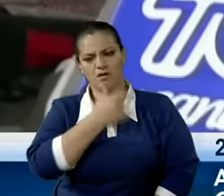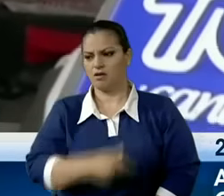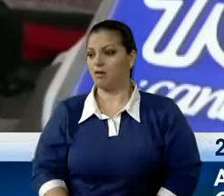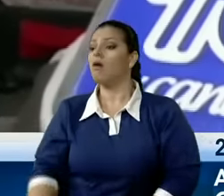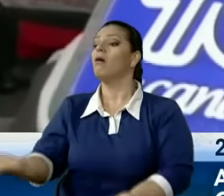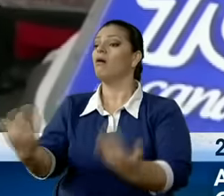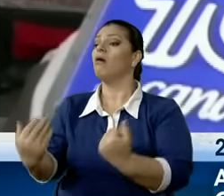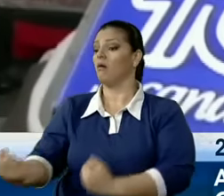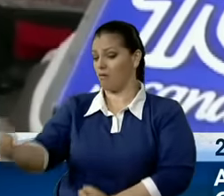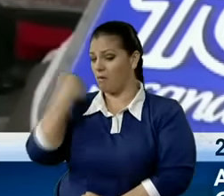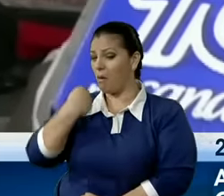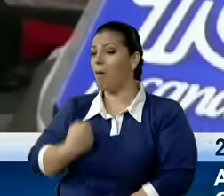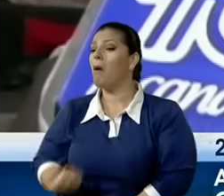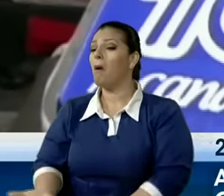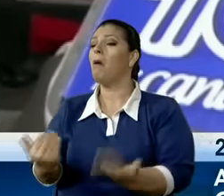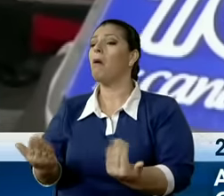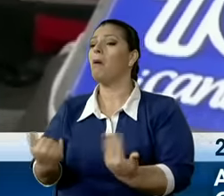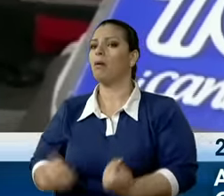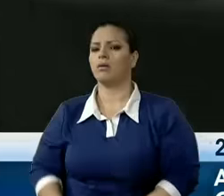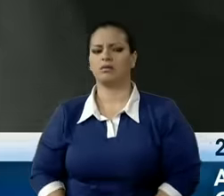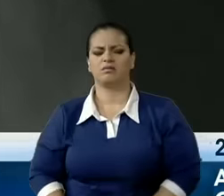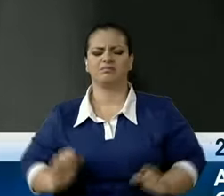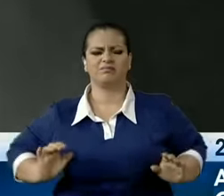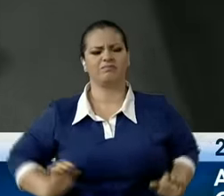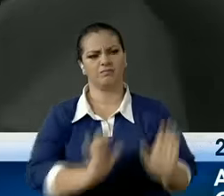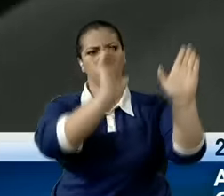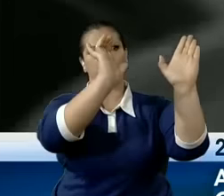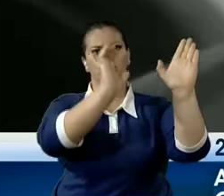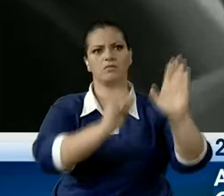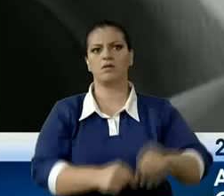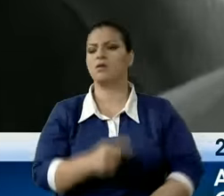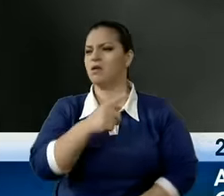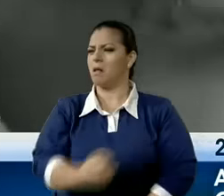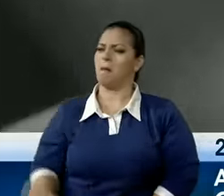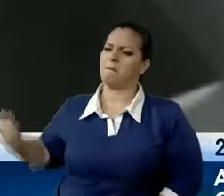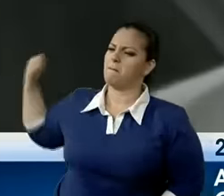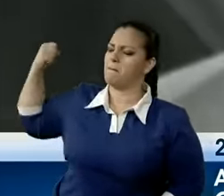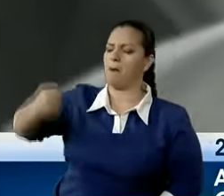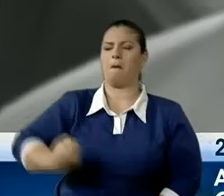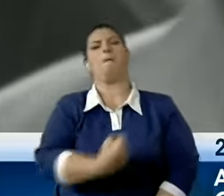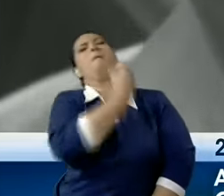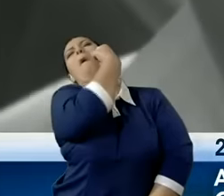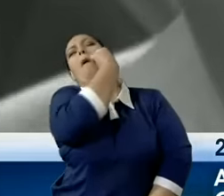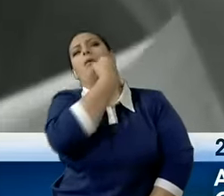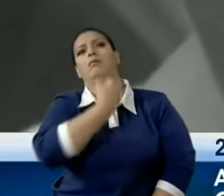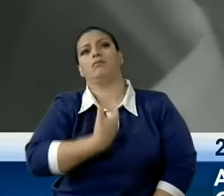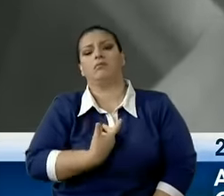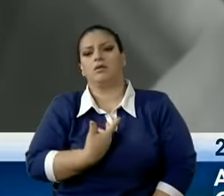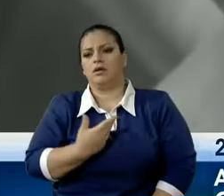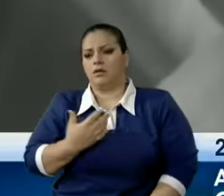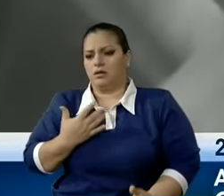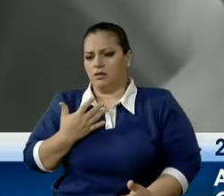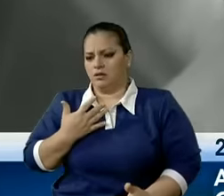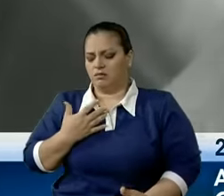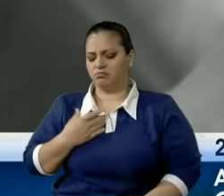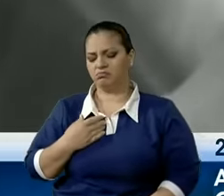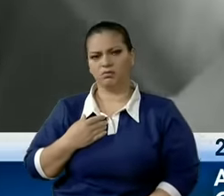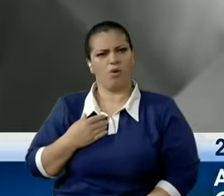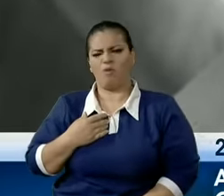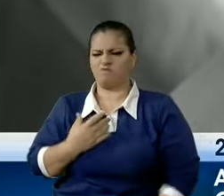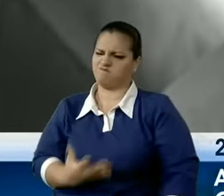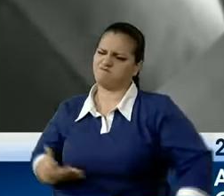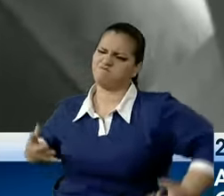viene y me dice otra grosería, yo cojo paz y lo empujo. Y el man viene, saca la mano y me pega un puñete. Y ahí yo también ya no me contuve y también nos fuimos